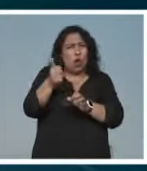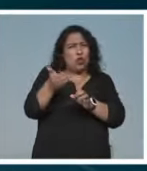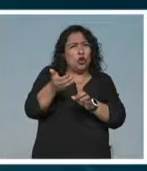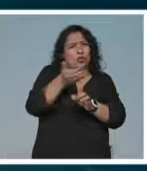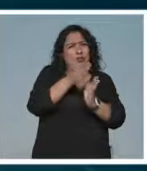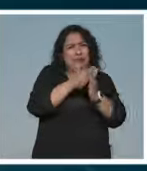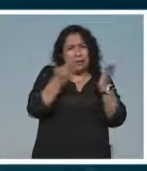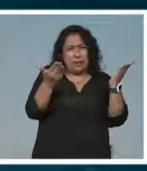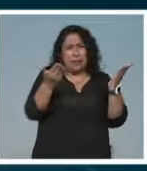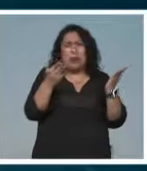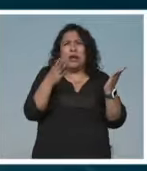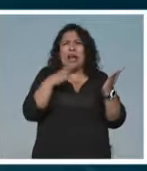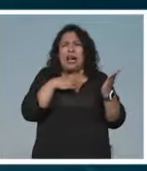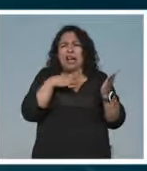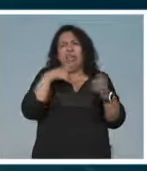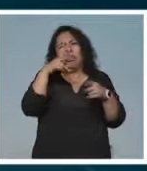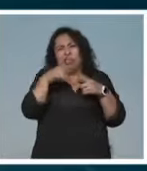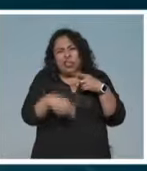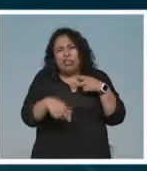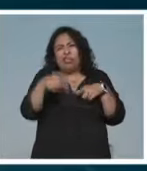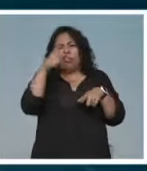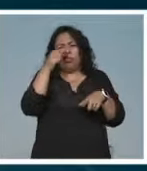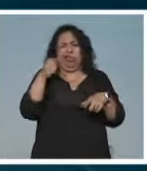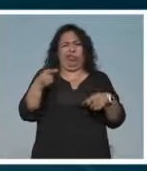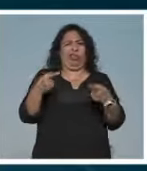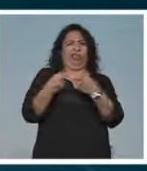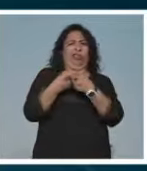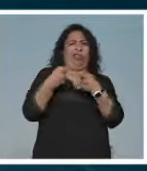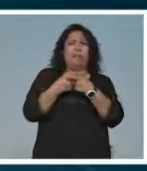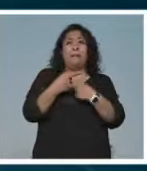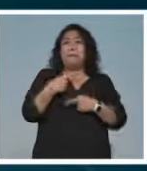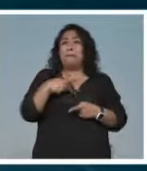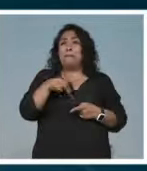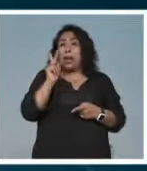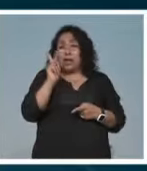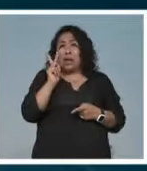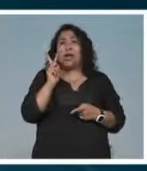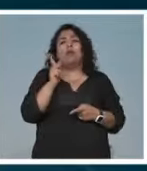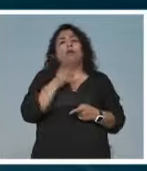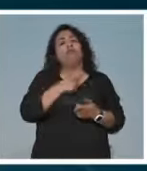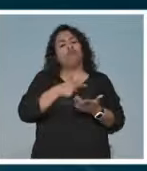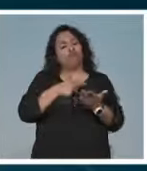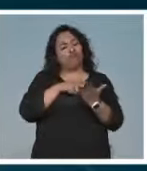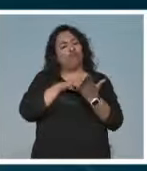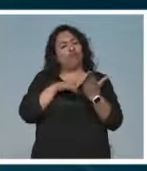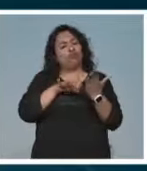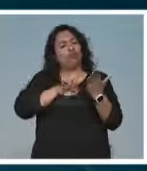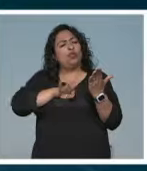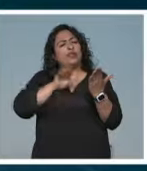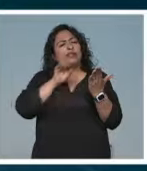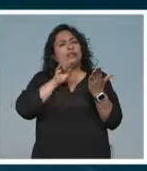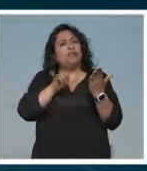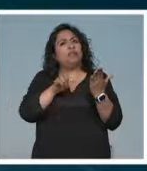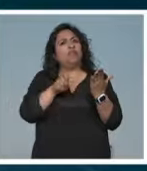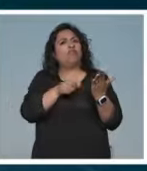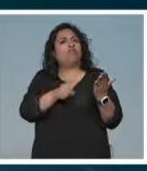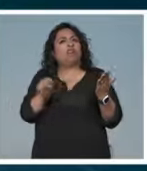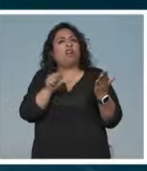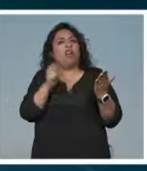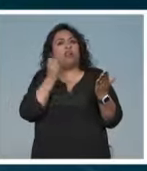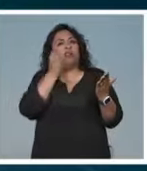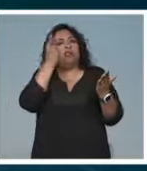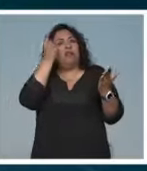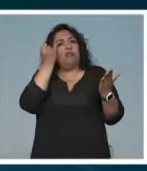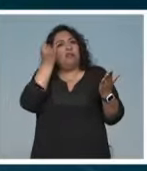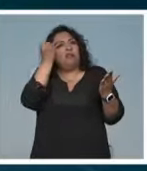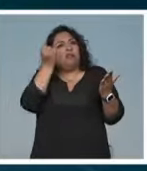libros, que tiene baches y pequeñas contradicciones, pero nada que impida gozar, nos dicen, su capacidad de